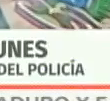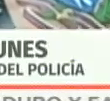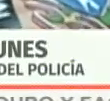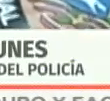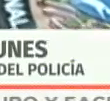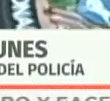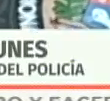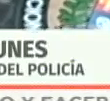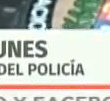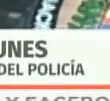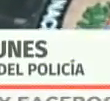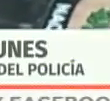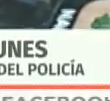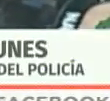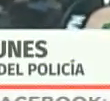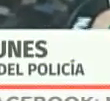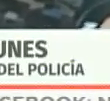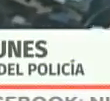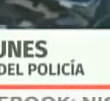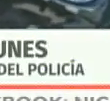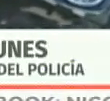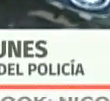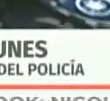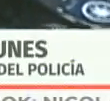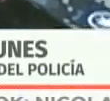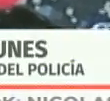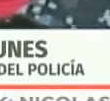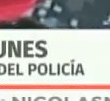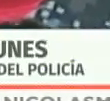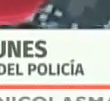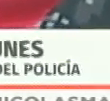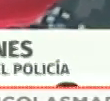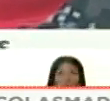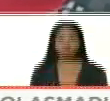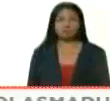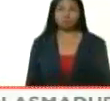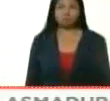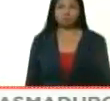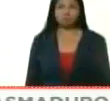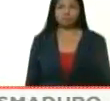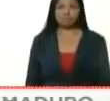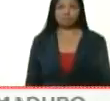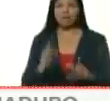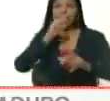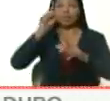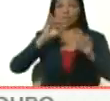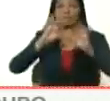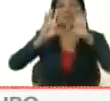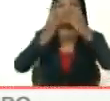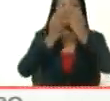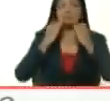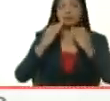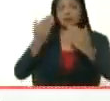17.874 funcionarios de policía. Le envío a ellos, a ellas y a sus familias mi felicitación por su ascenso al